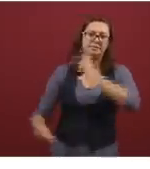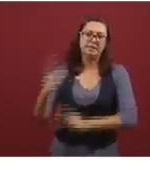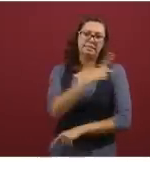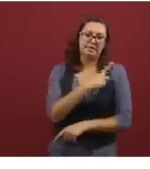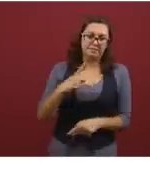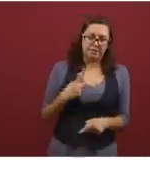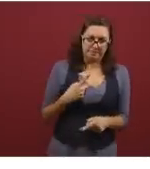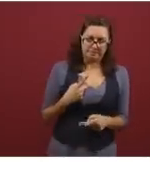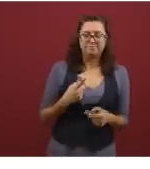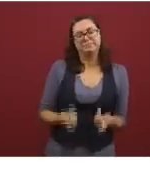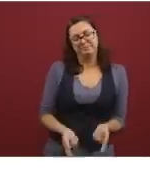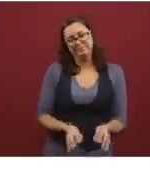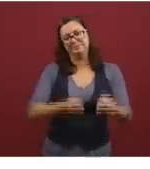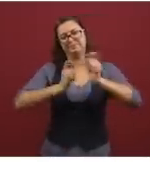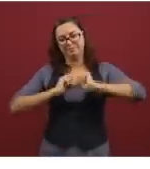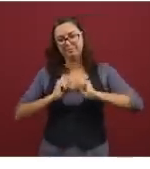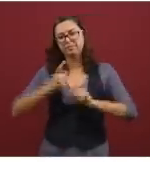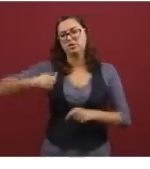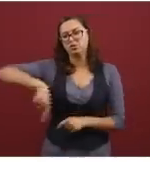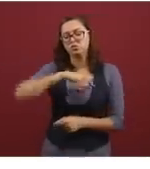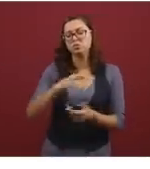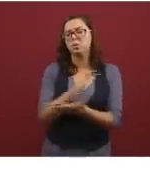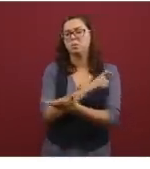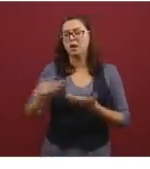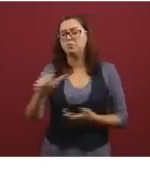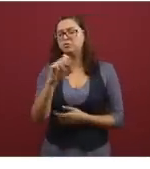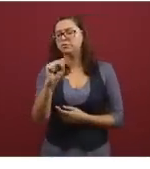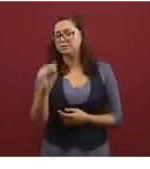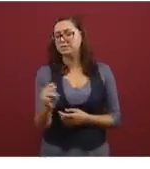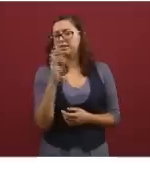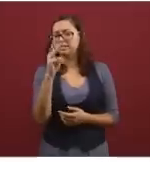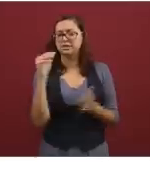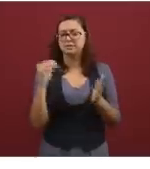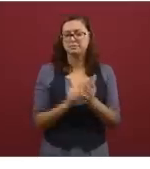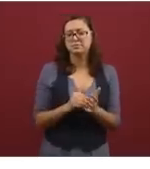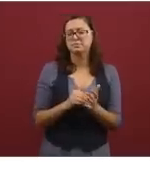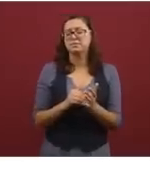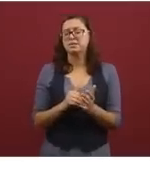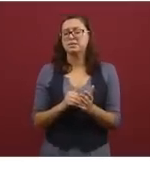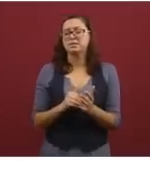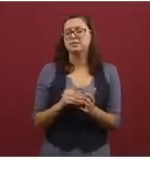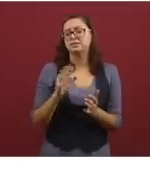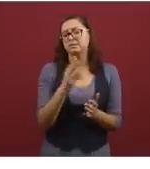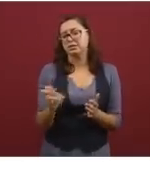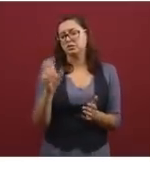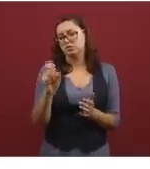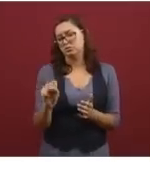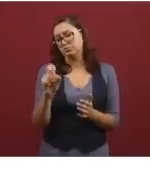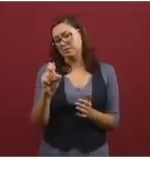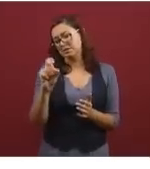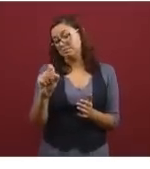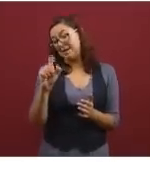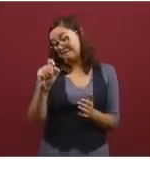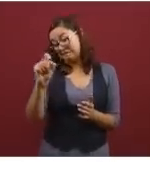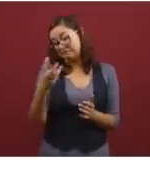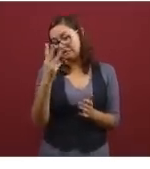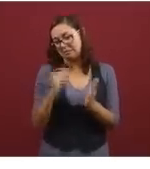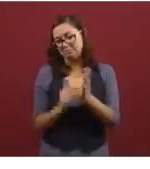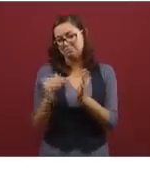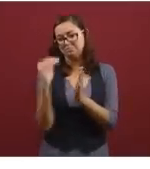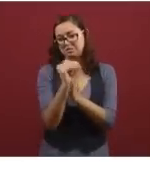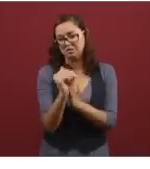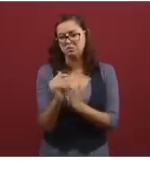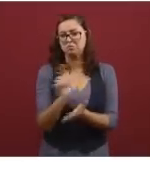esas alrededor de un poquito más de 58 mil millones de pesos, de esos 63 mil ya